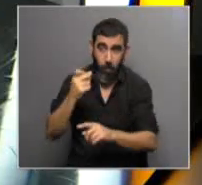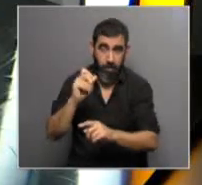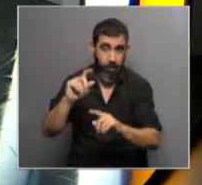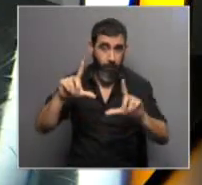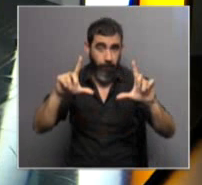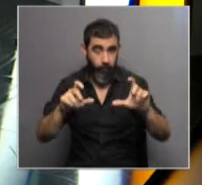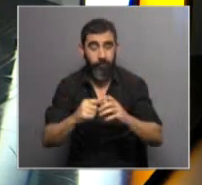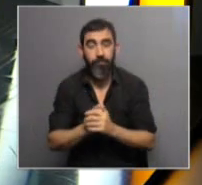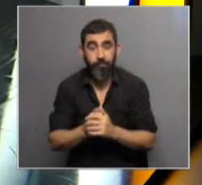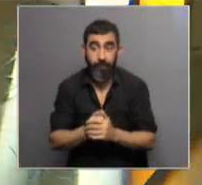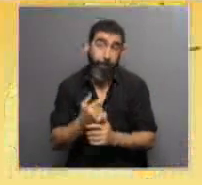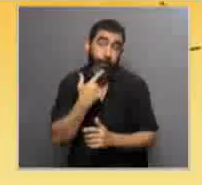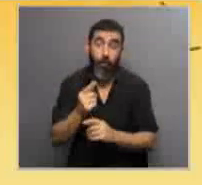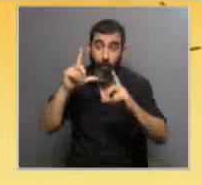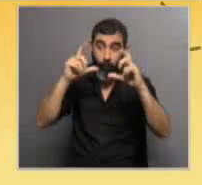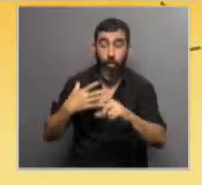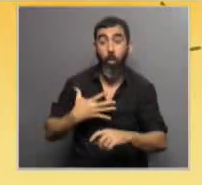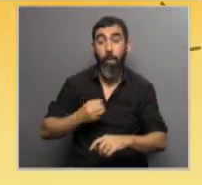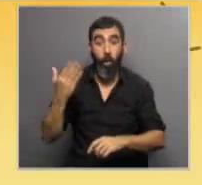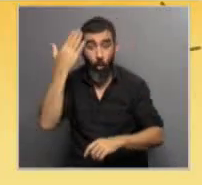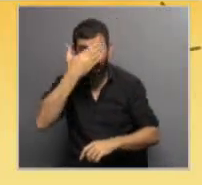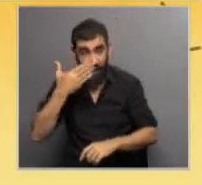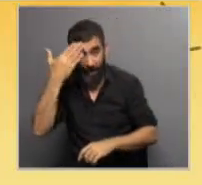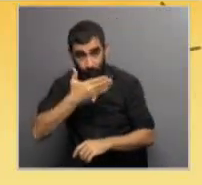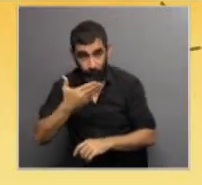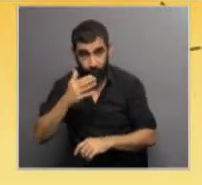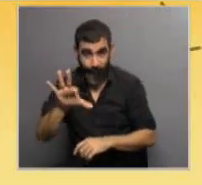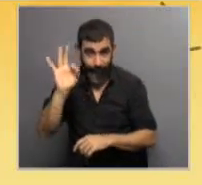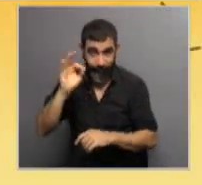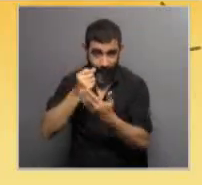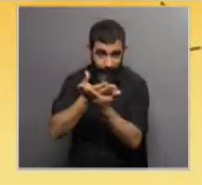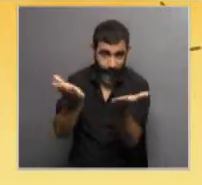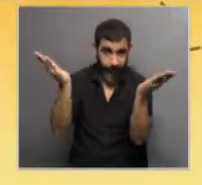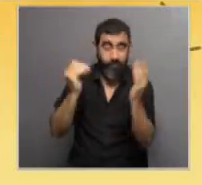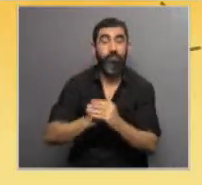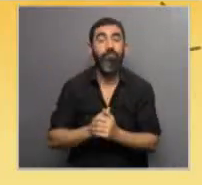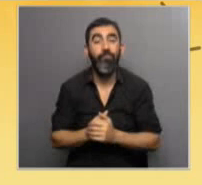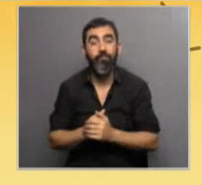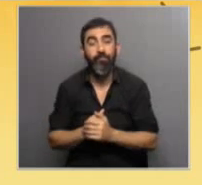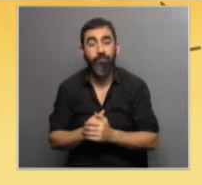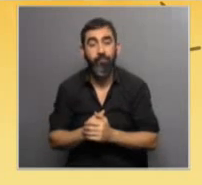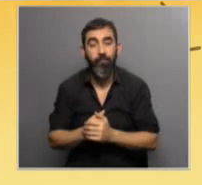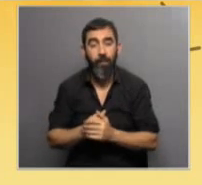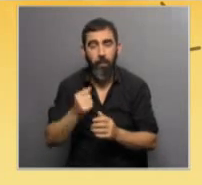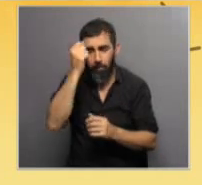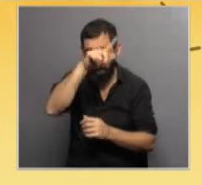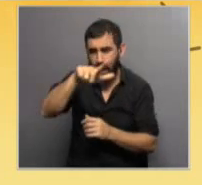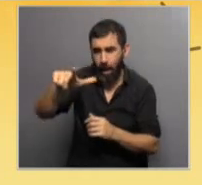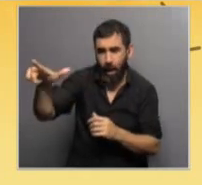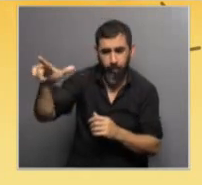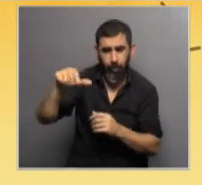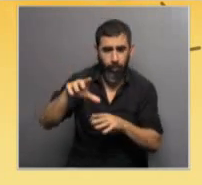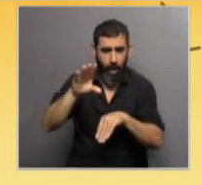cuando vean las fotos en blanco y negro y les había seleccionado van a ver que son los grandes campos lunares que